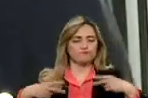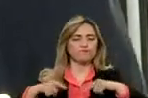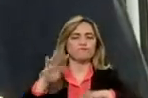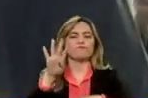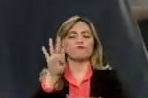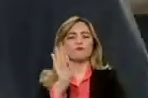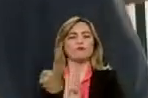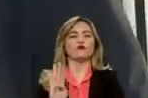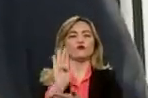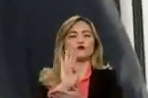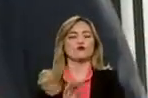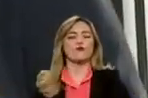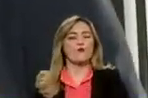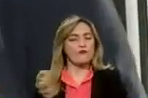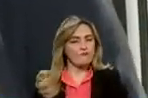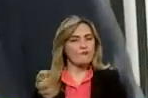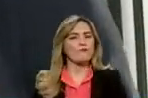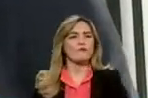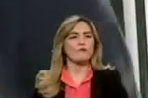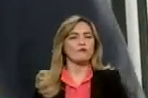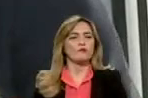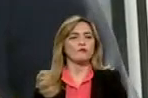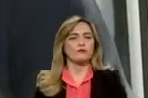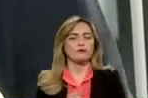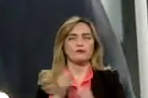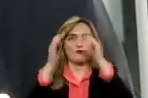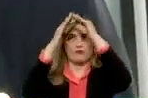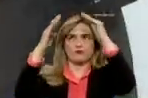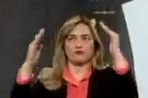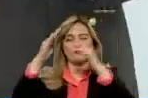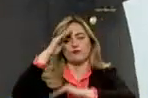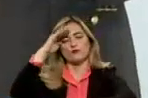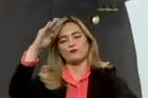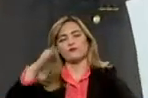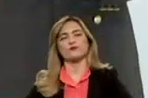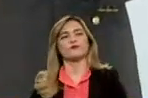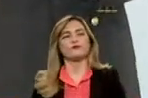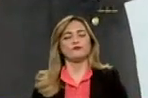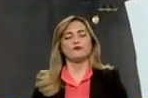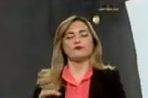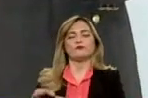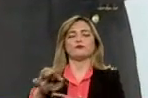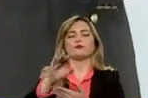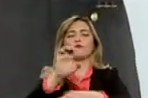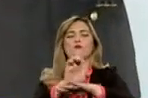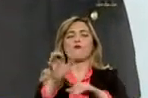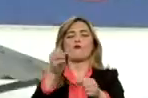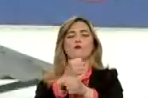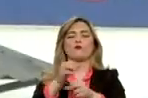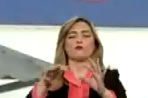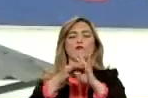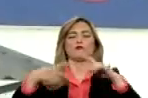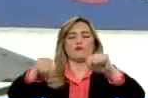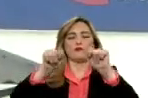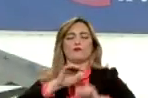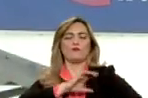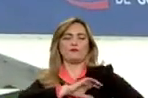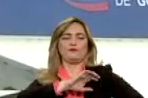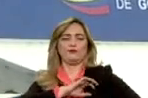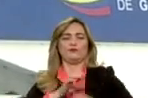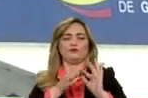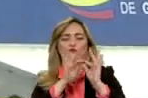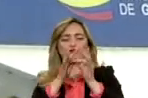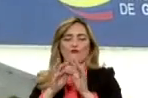4 barrios en donde hemos recuperado nuestras unidades de policía. En todos los cantones del país se realiza convenios con los